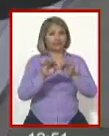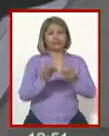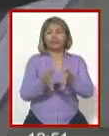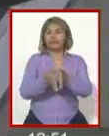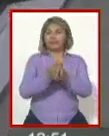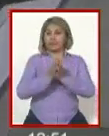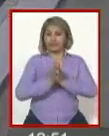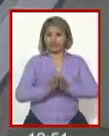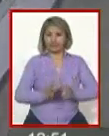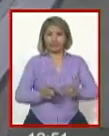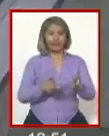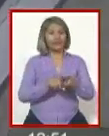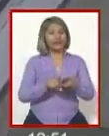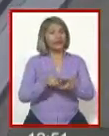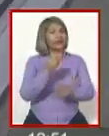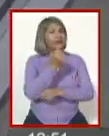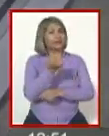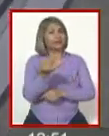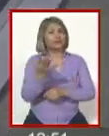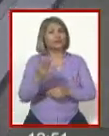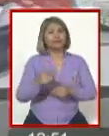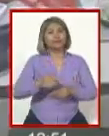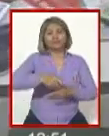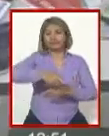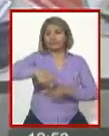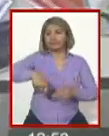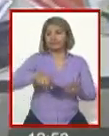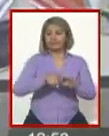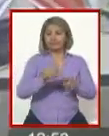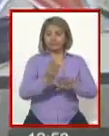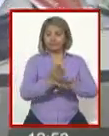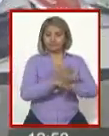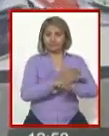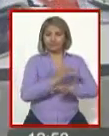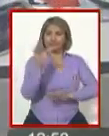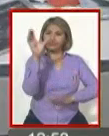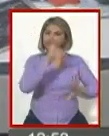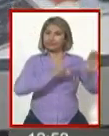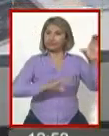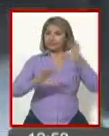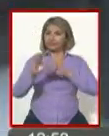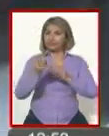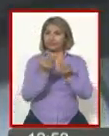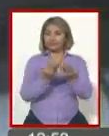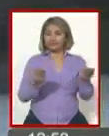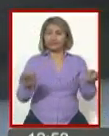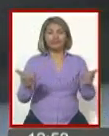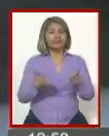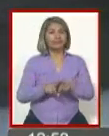reclamaban ellos, y algunas tarjetas. En este proceso de búsqueda de sus